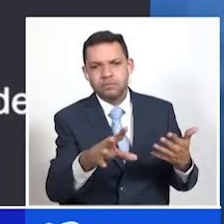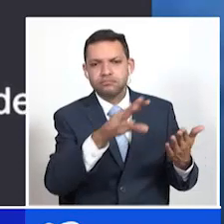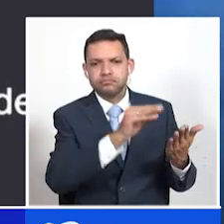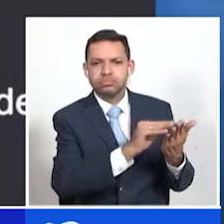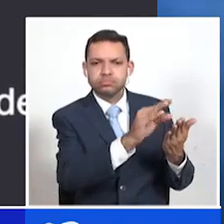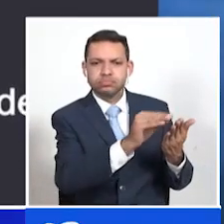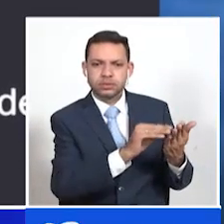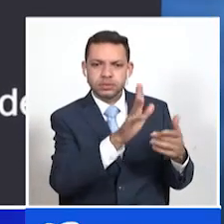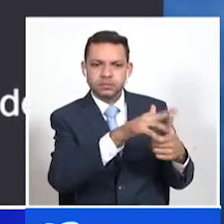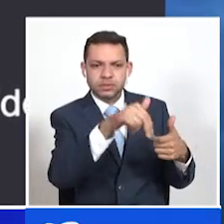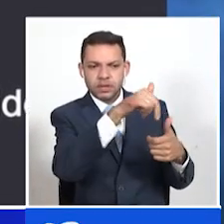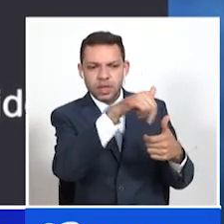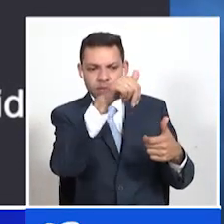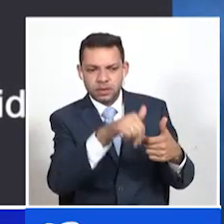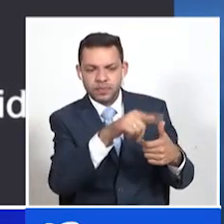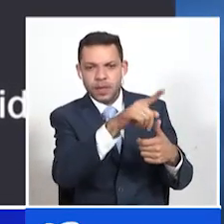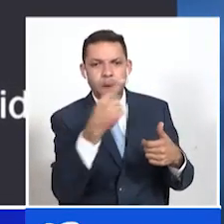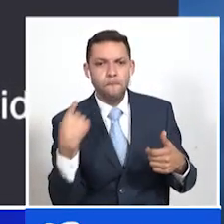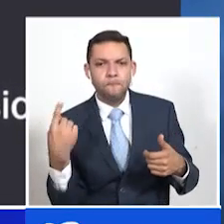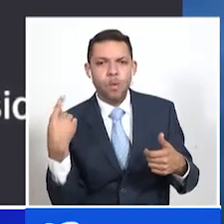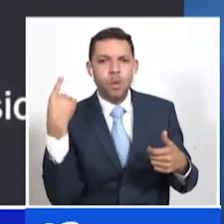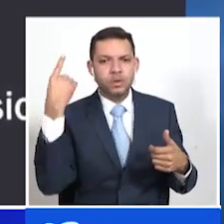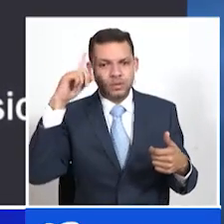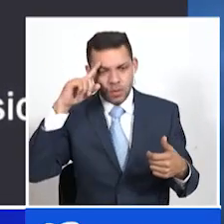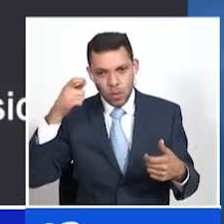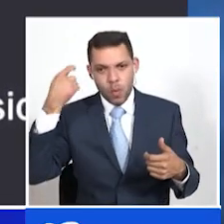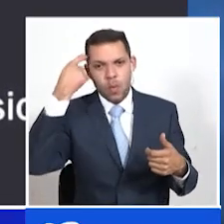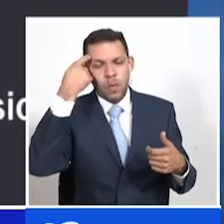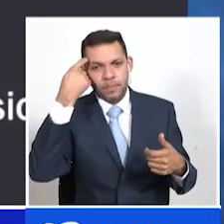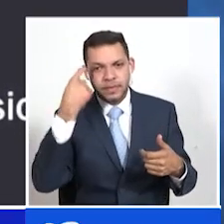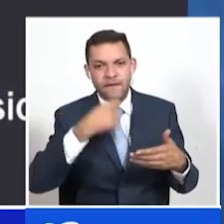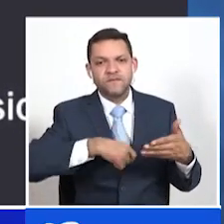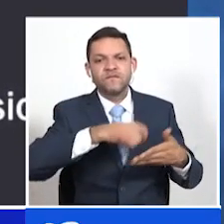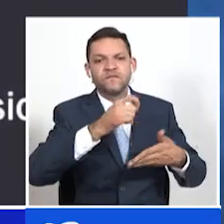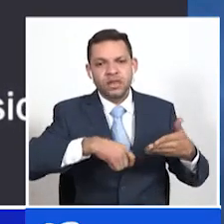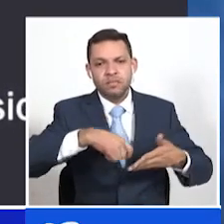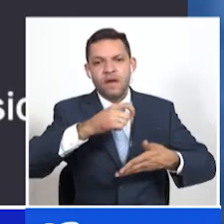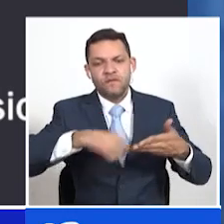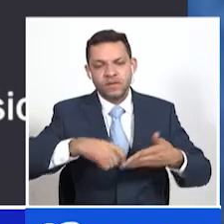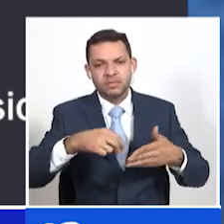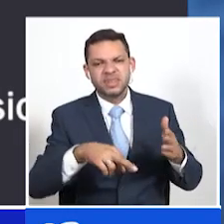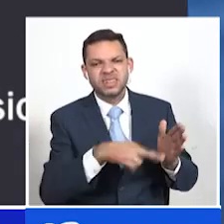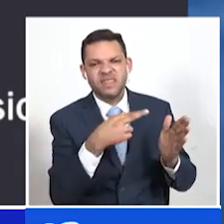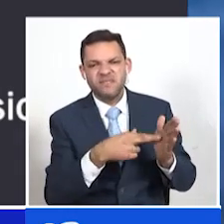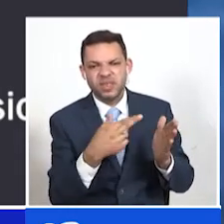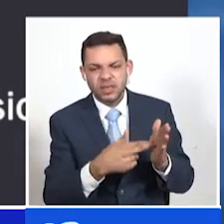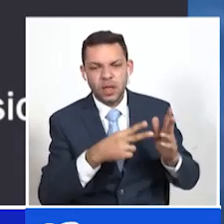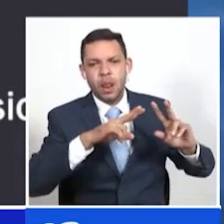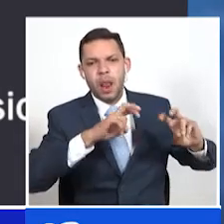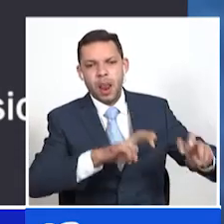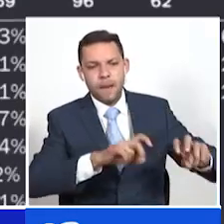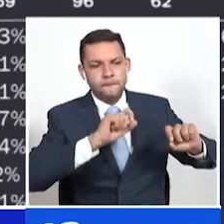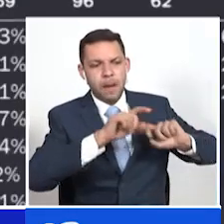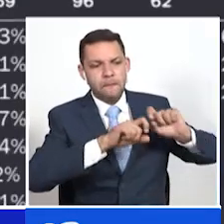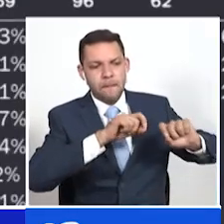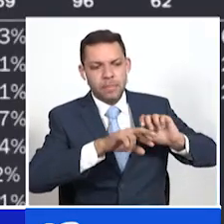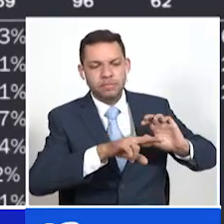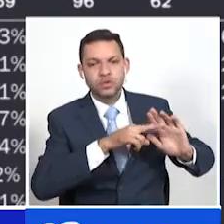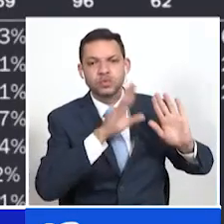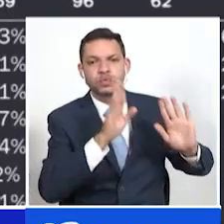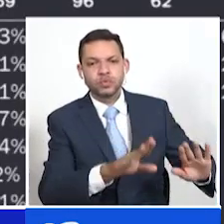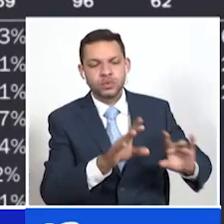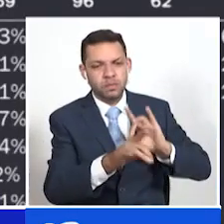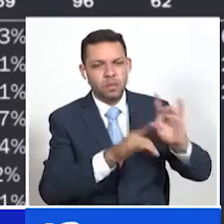ciudadana sobre el país y sus dirigentes, que fue realizada por las firmas Jan Haas y el Centro Nacional de Consultoría para la revista Semana. En ella,